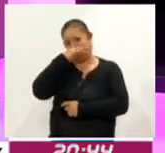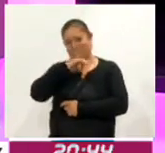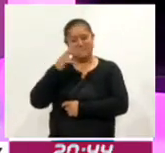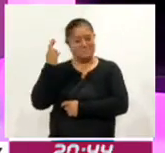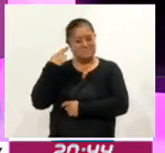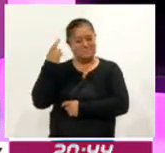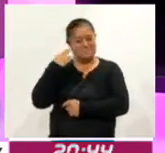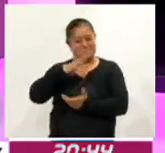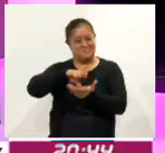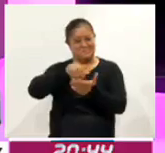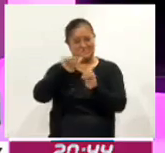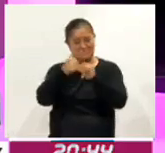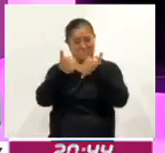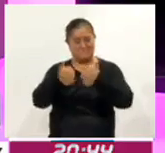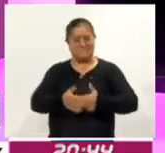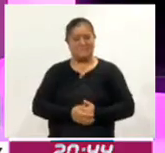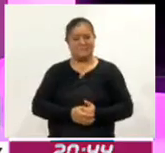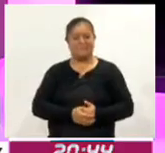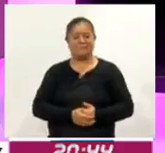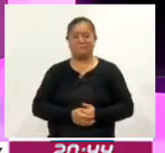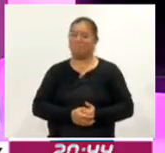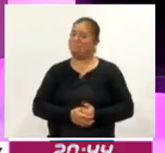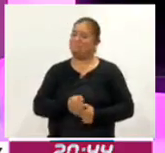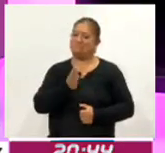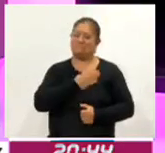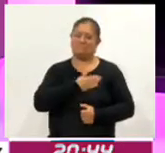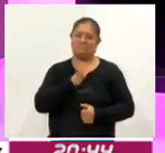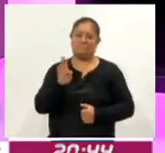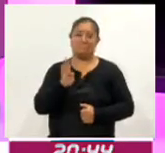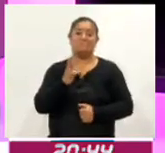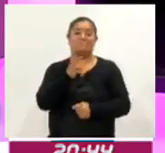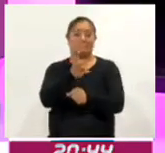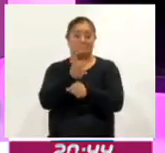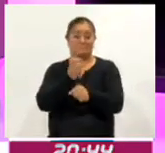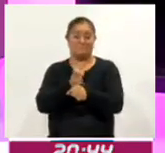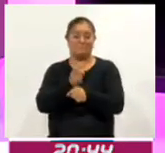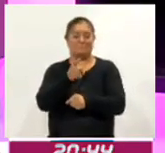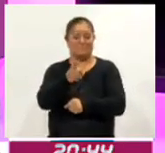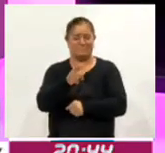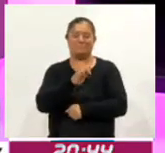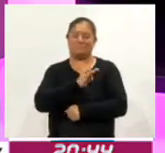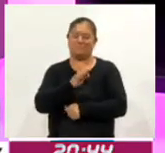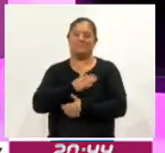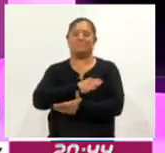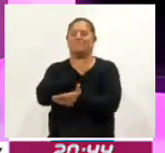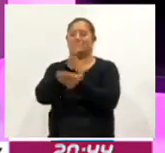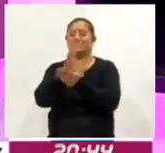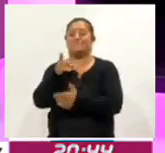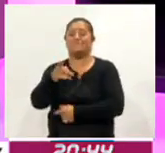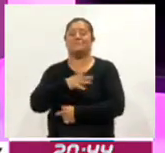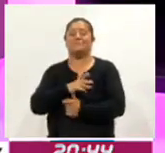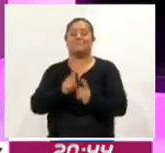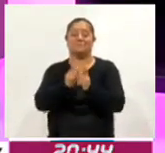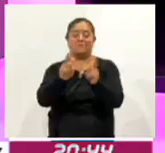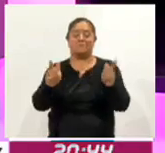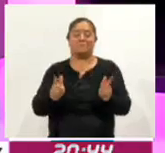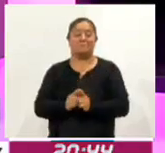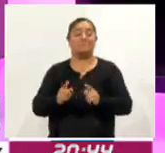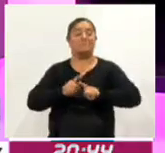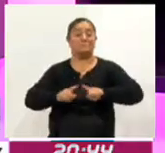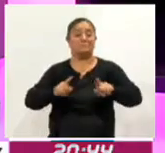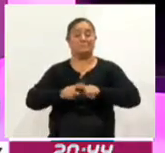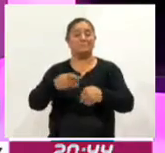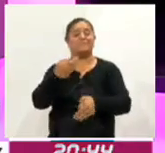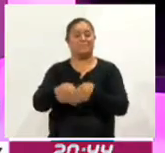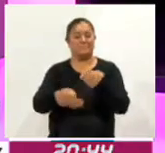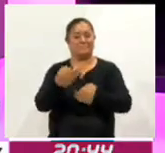Radio Calpulalpan. Y pues bueno, la invitación aún sigue en pie porque aún todavía faltan varios invitados por pisar el escenario